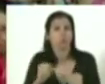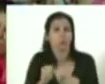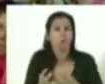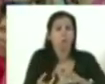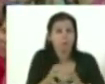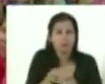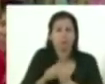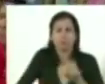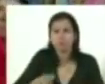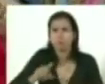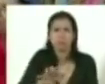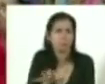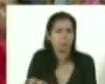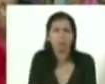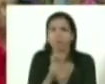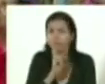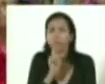encontrado en el camino.